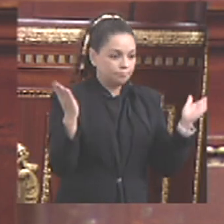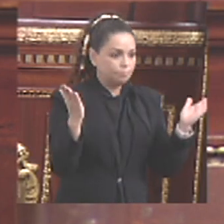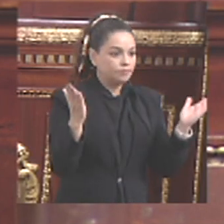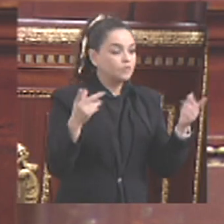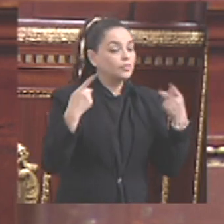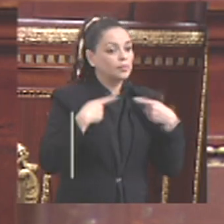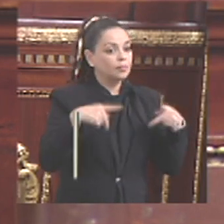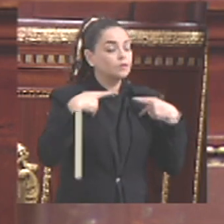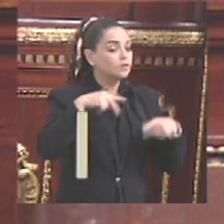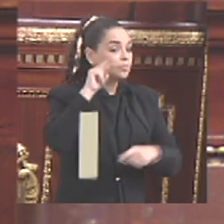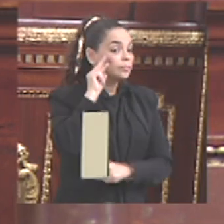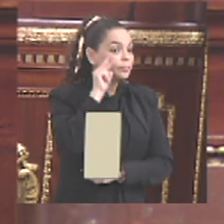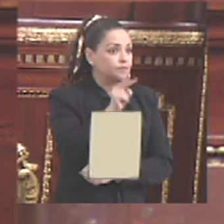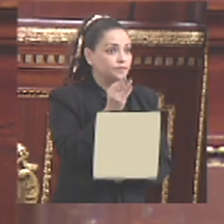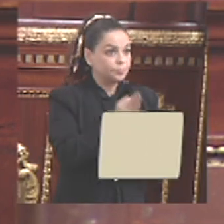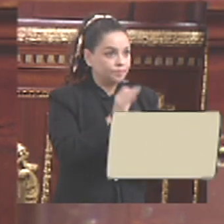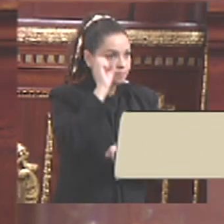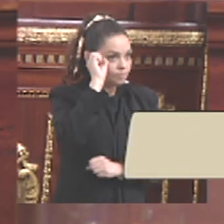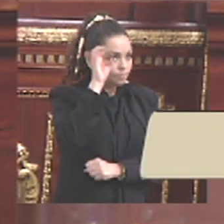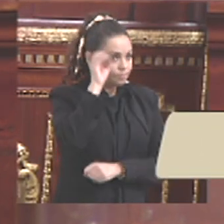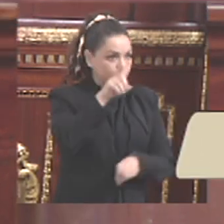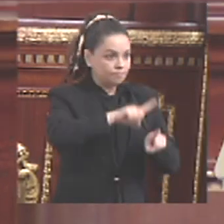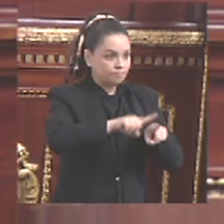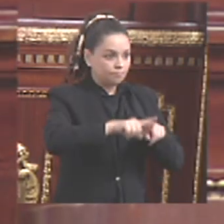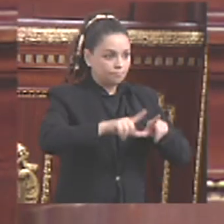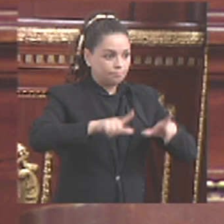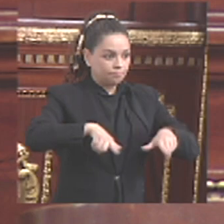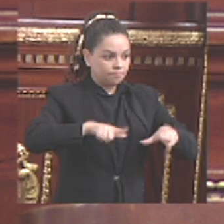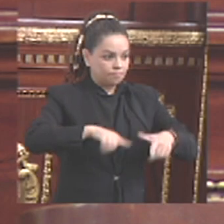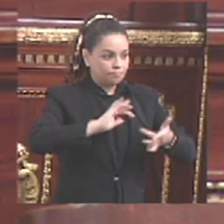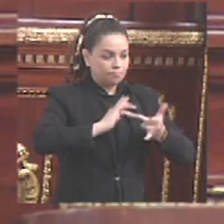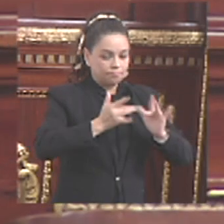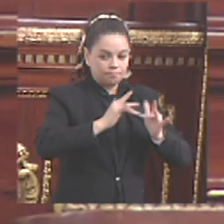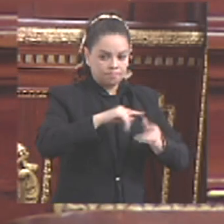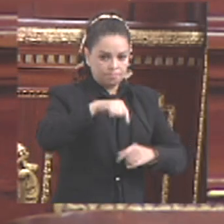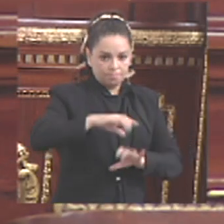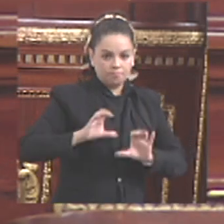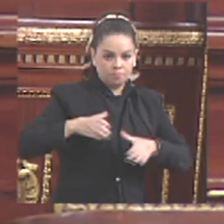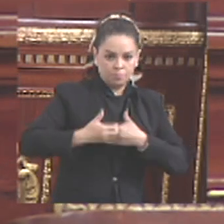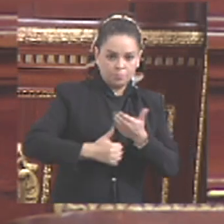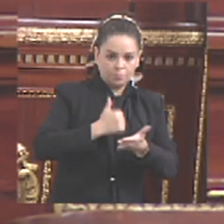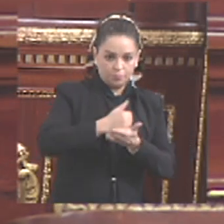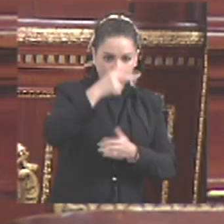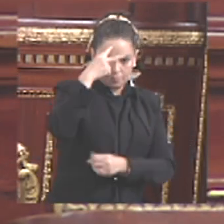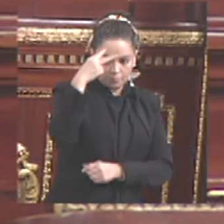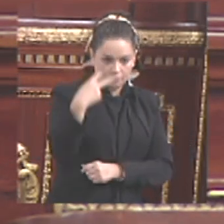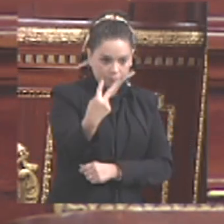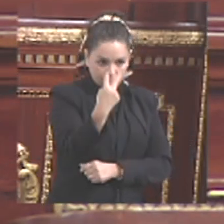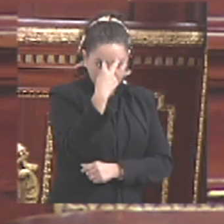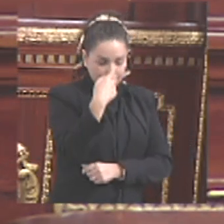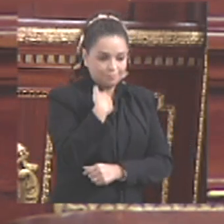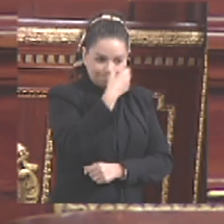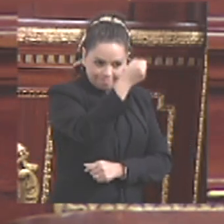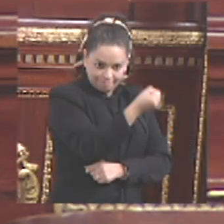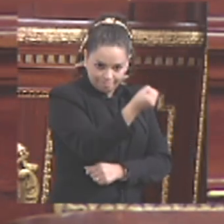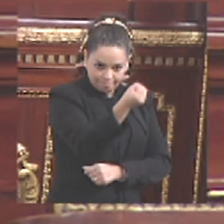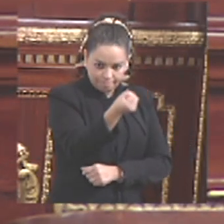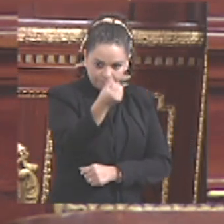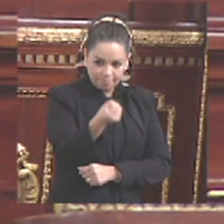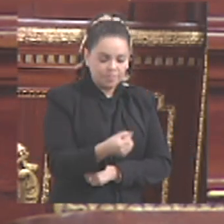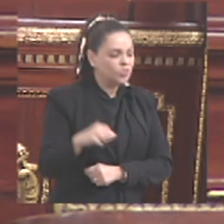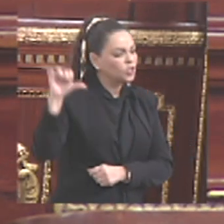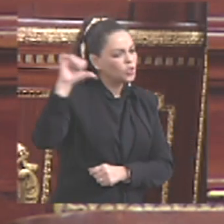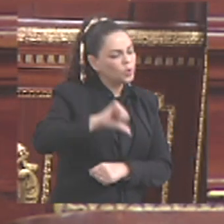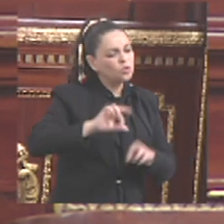siguen por las diferentes plataformas de transmisión del Congreso de la Ciudad de México. El día de hoy nos reunimos una vez